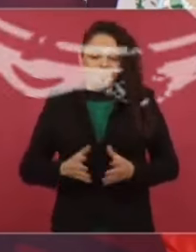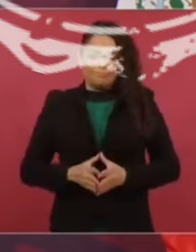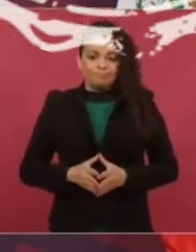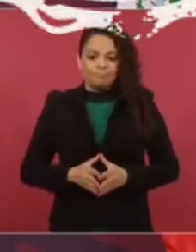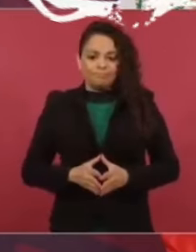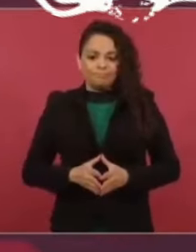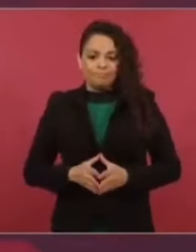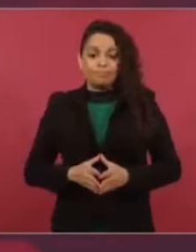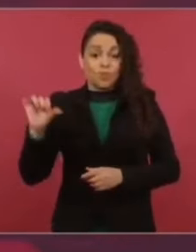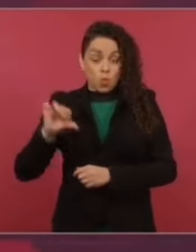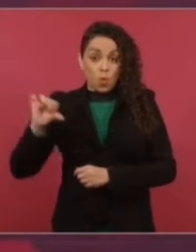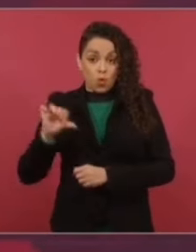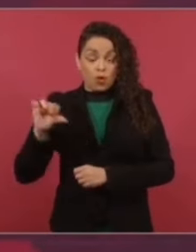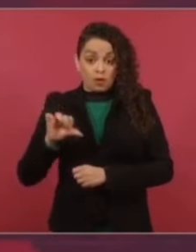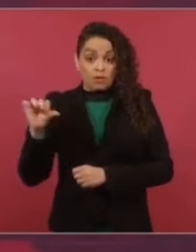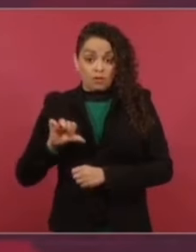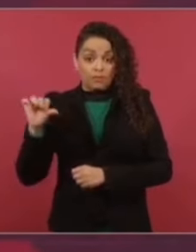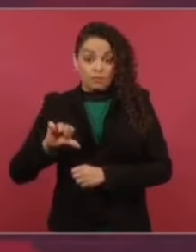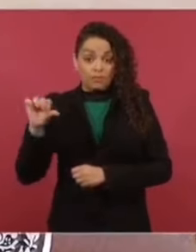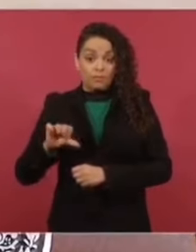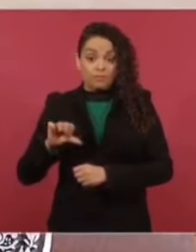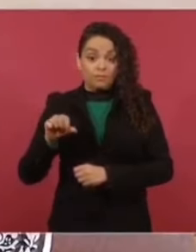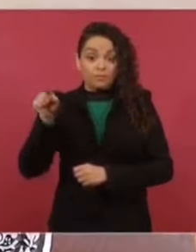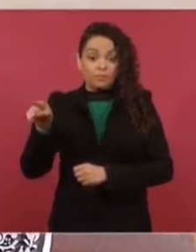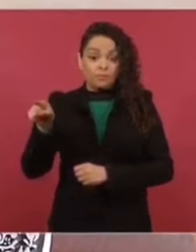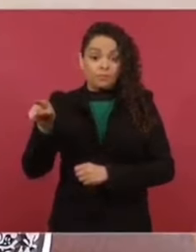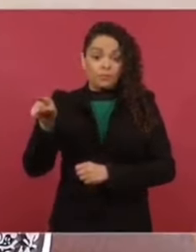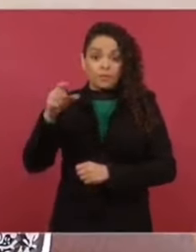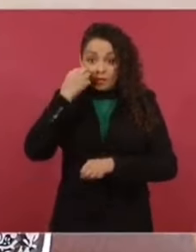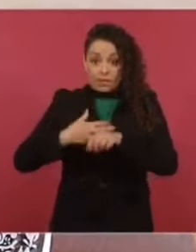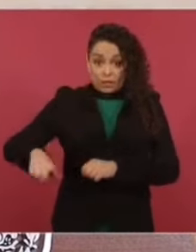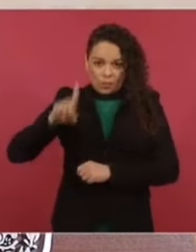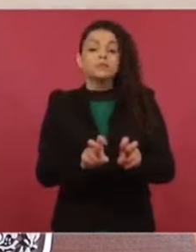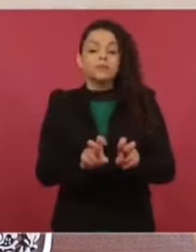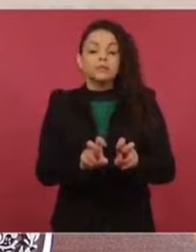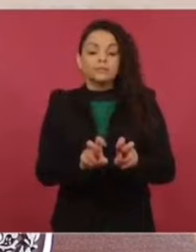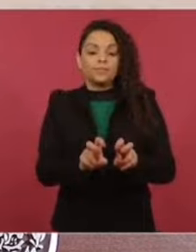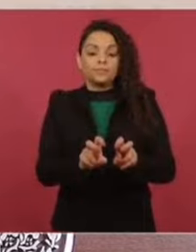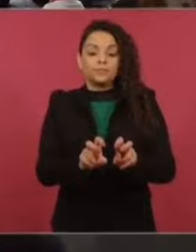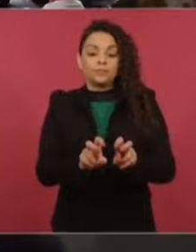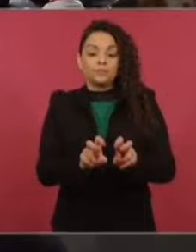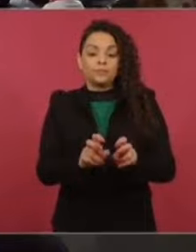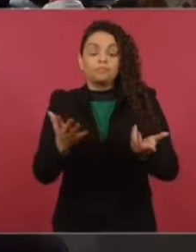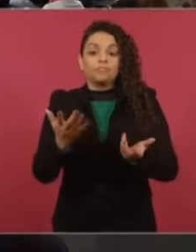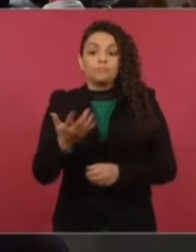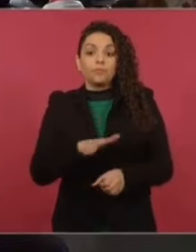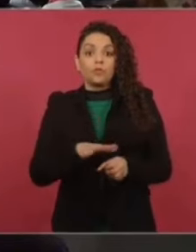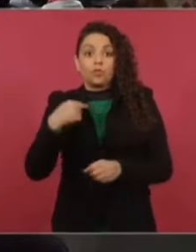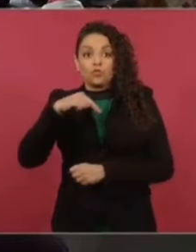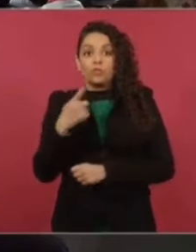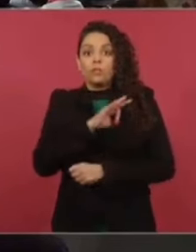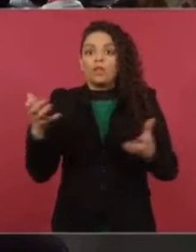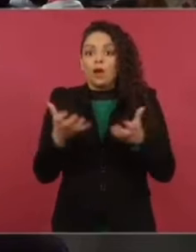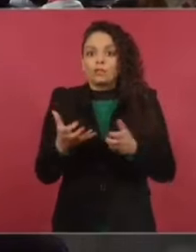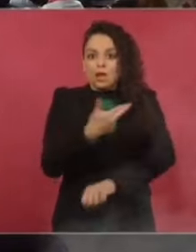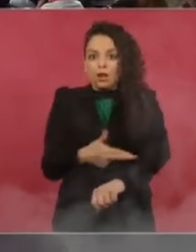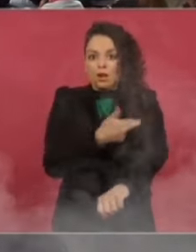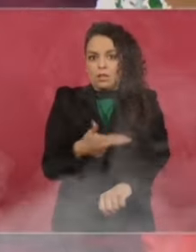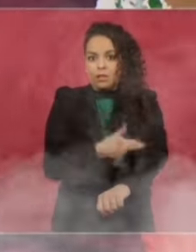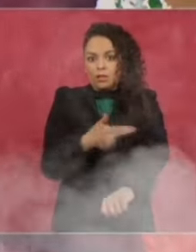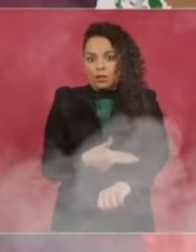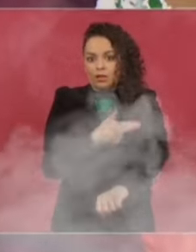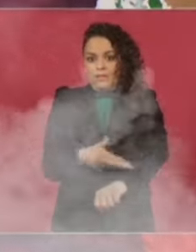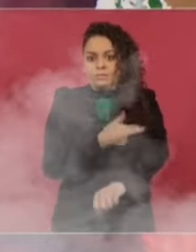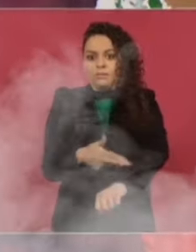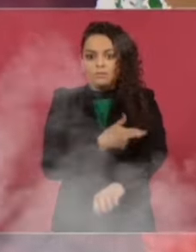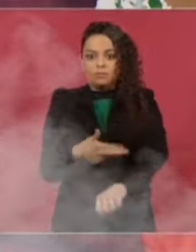Entonces sí, vamos, hoy le pedí a la secretaria de Gobernación que vea este asunto y que vea qué recursos legales tenemos nosotros, qué podemos